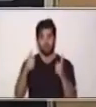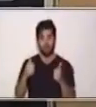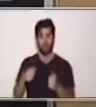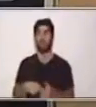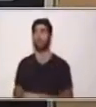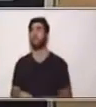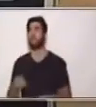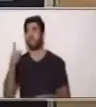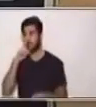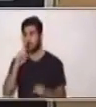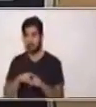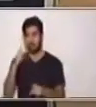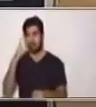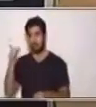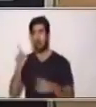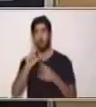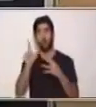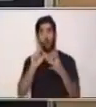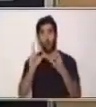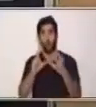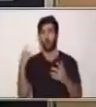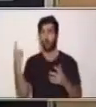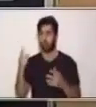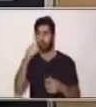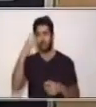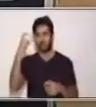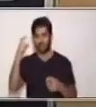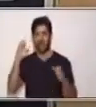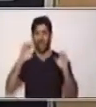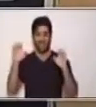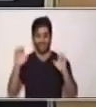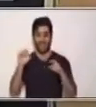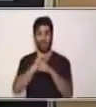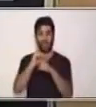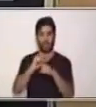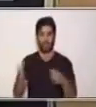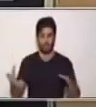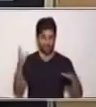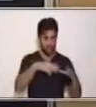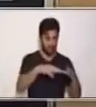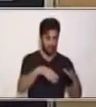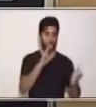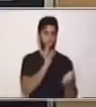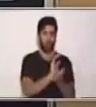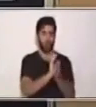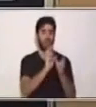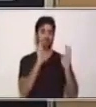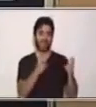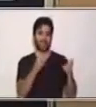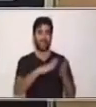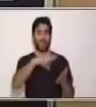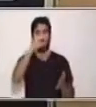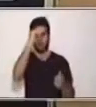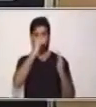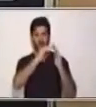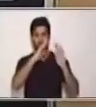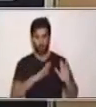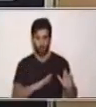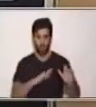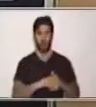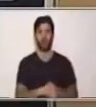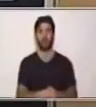Ten presente también guardar trabajos y ejercicios en tu portafolio Aprendo en Casa,